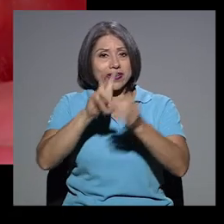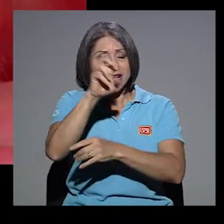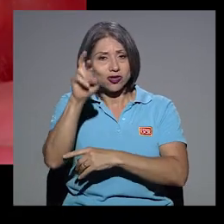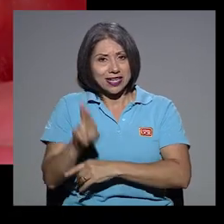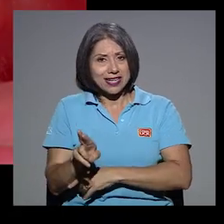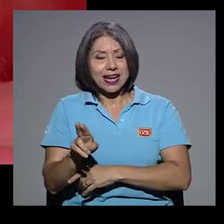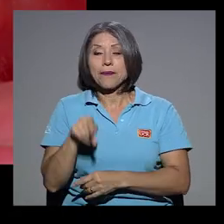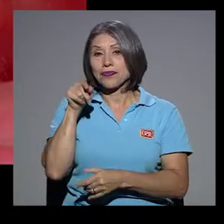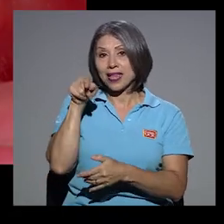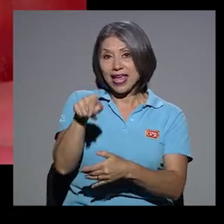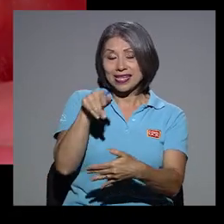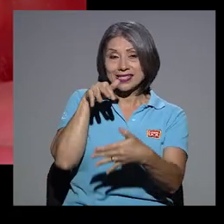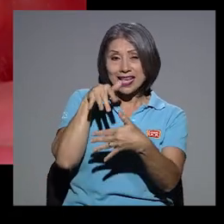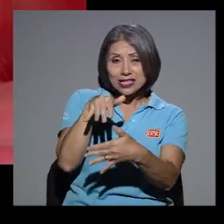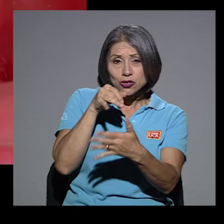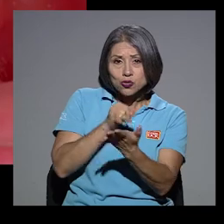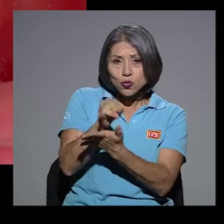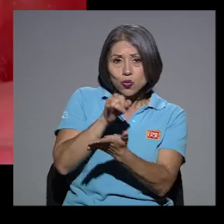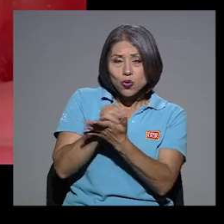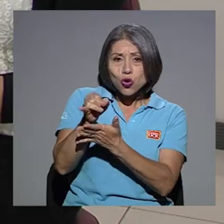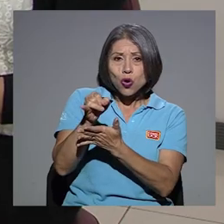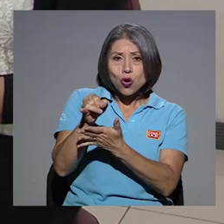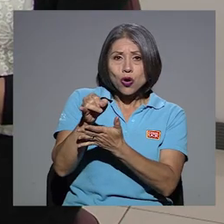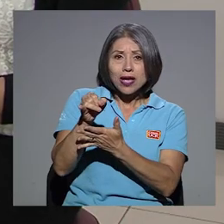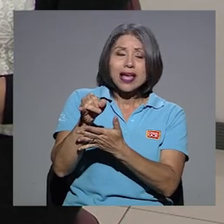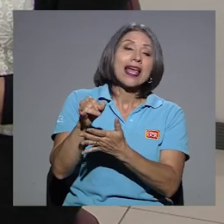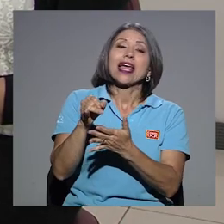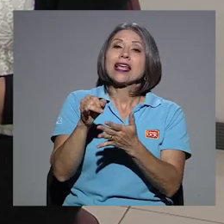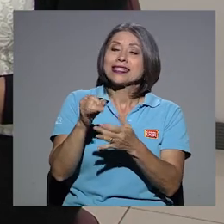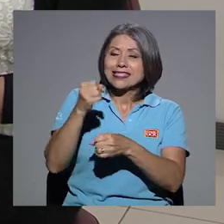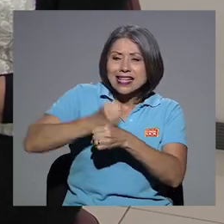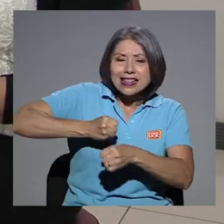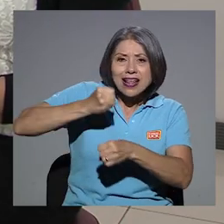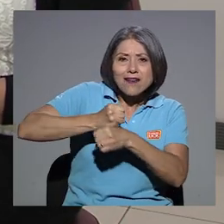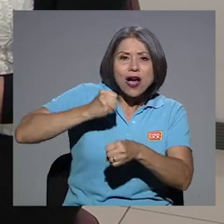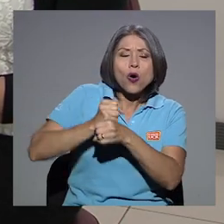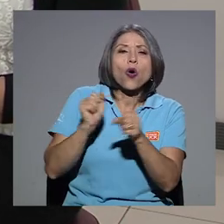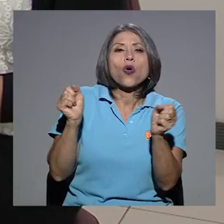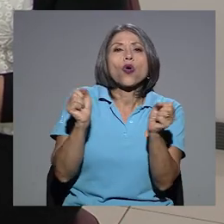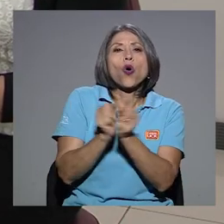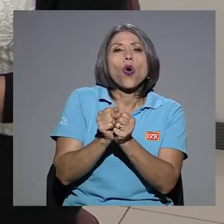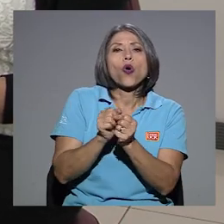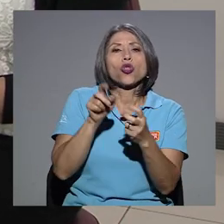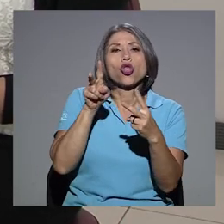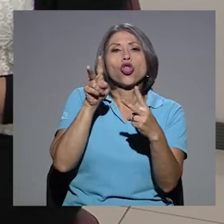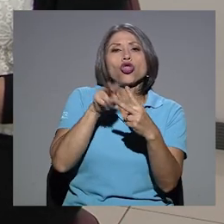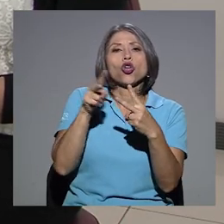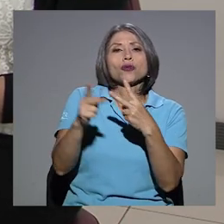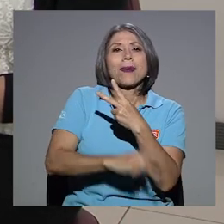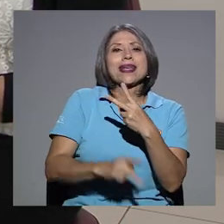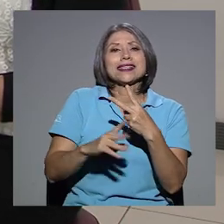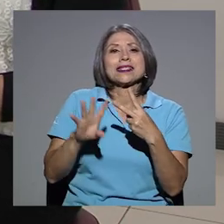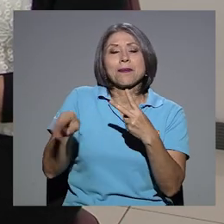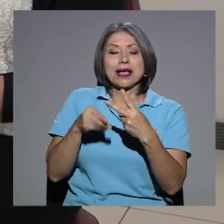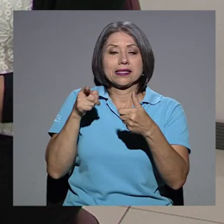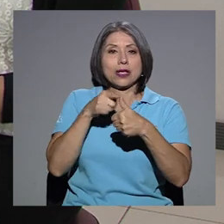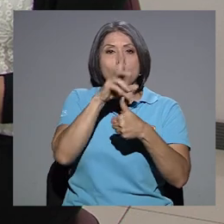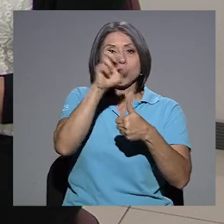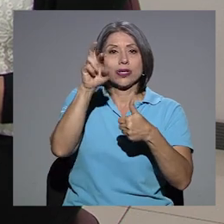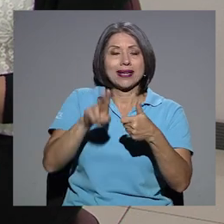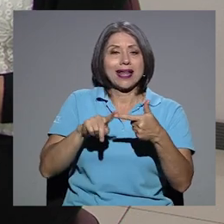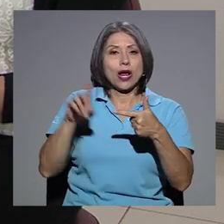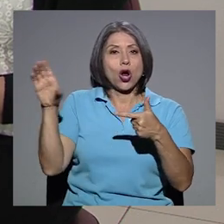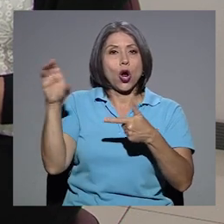Ese estudio se trabajó en realidad, es un estudio multicéntrico, se trabajó con dos países más, con Colombia y con México.